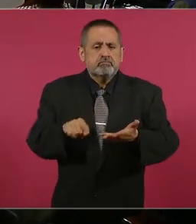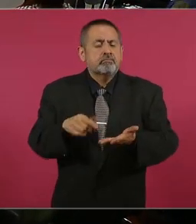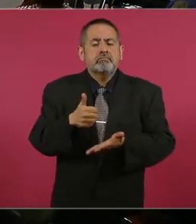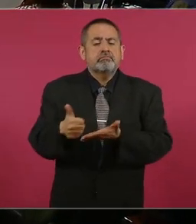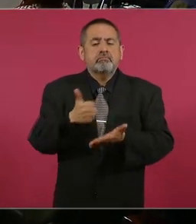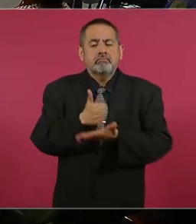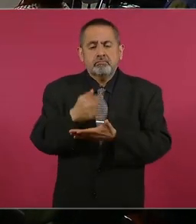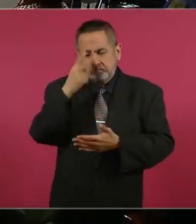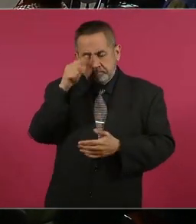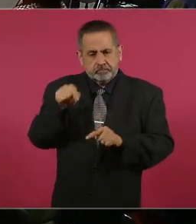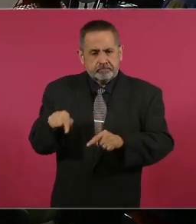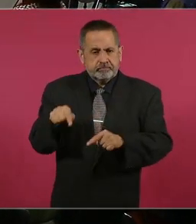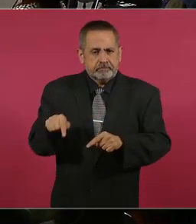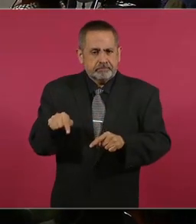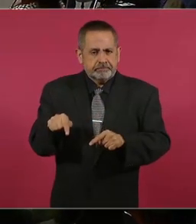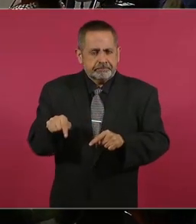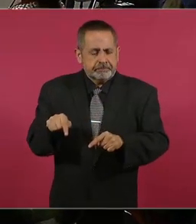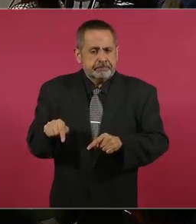de México,